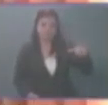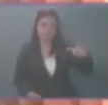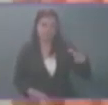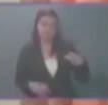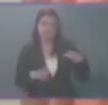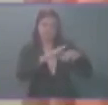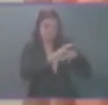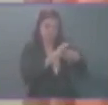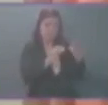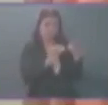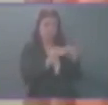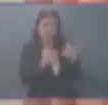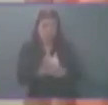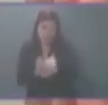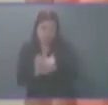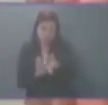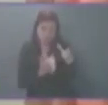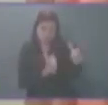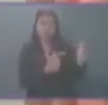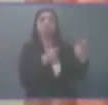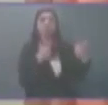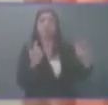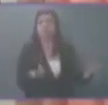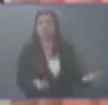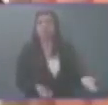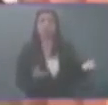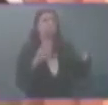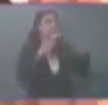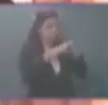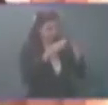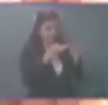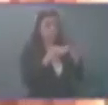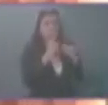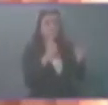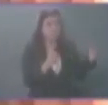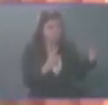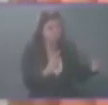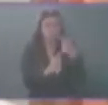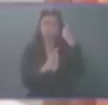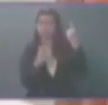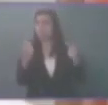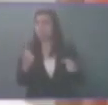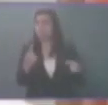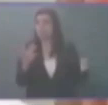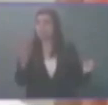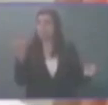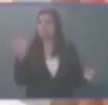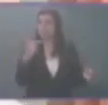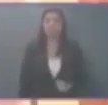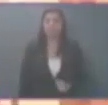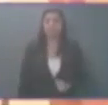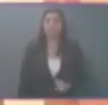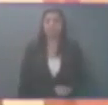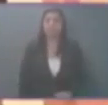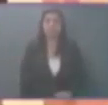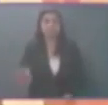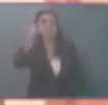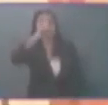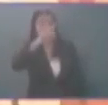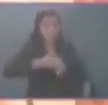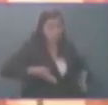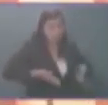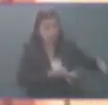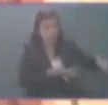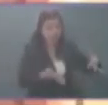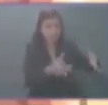masacres de lesa humanidad y crímenes de guerra. Alguien mencionó Quebrada Seca de hoy. En Quebrada Seca